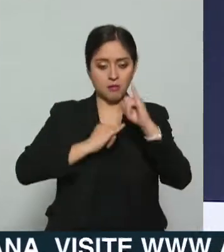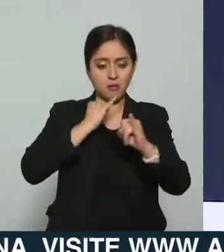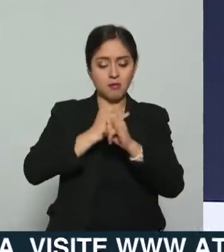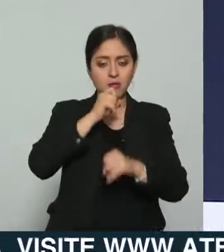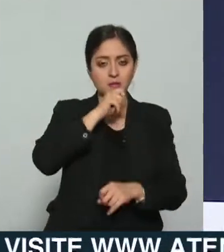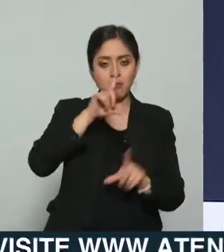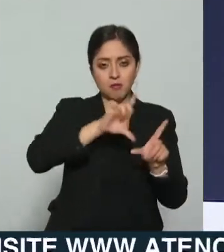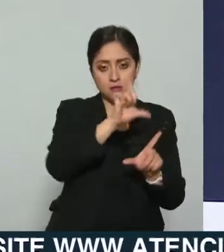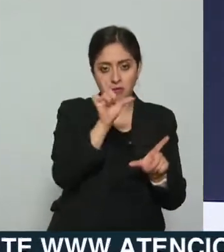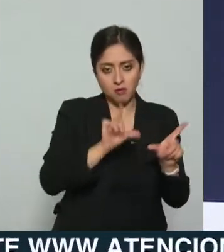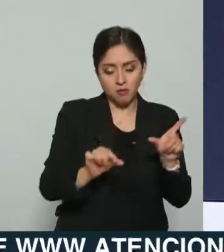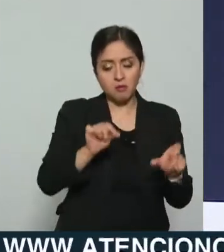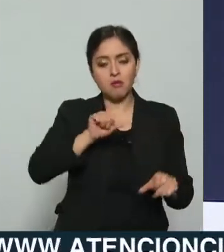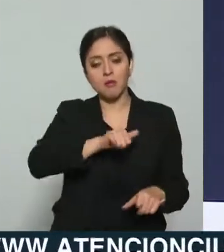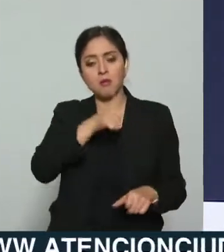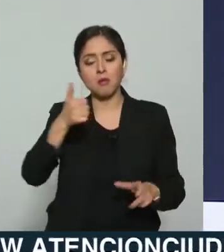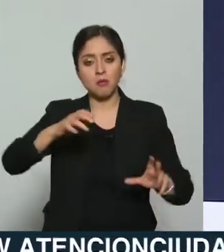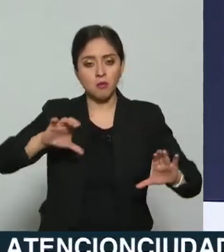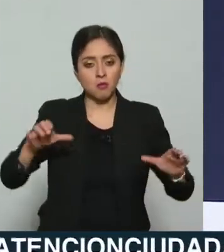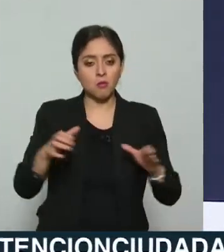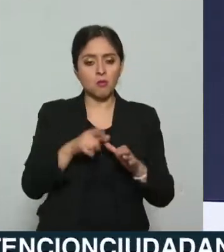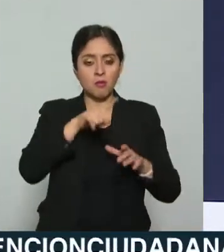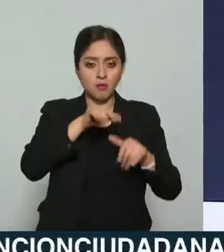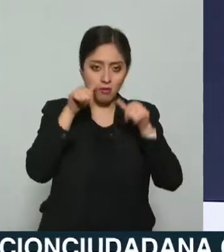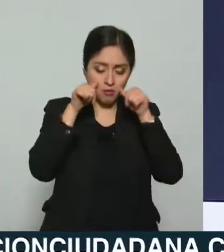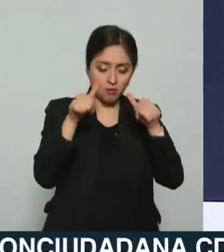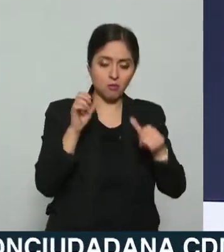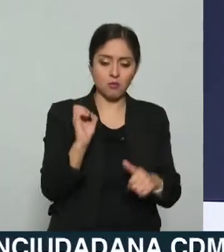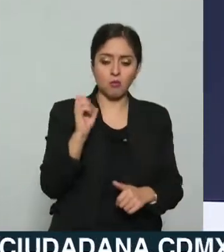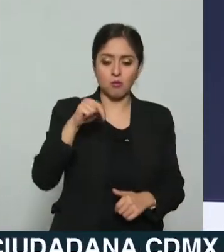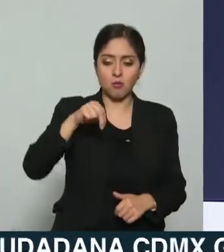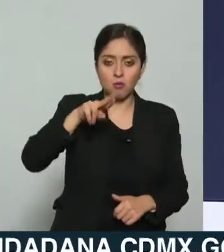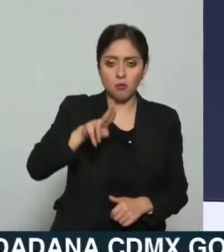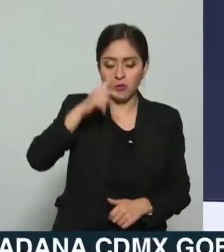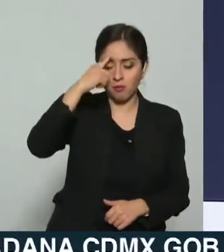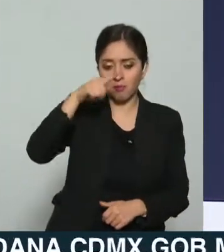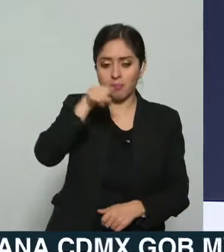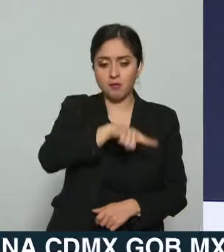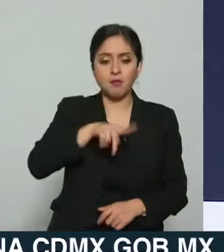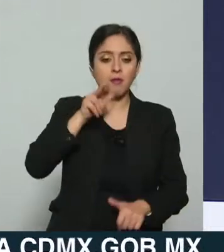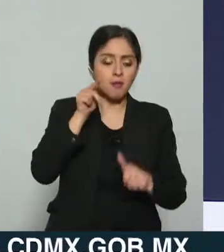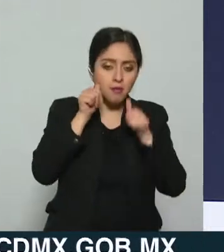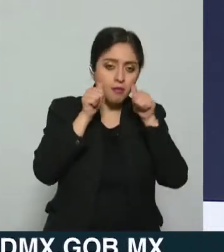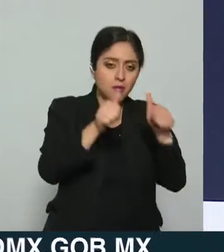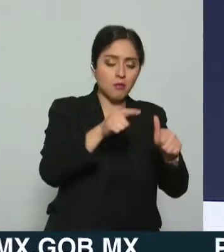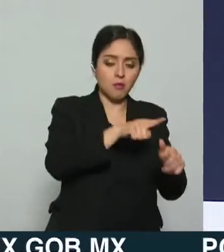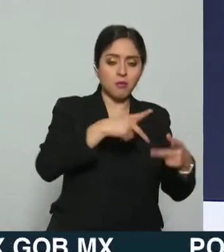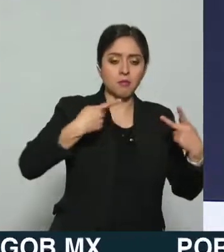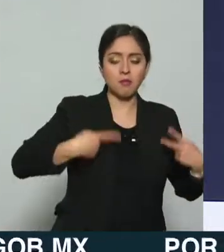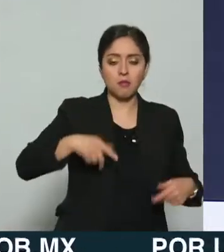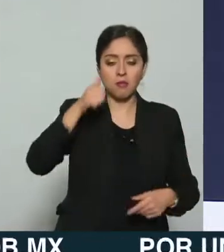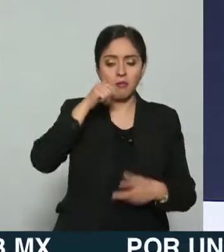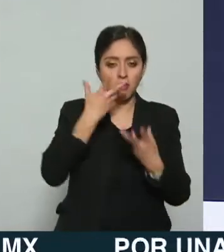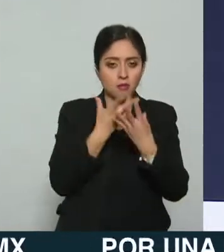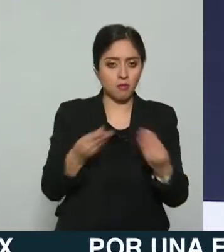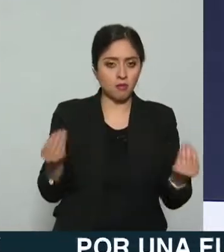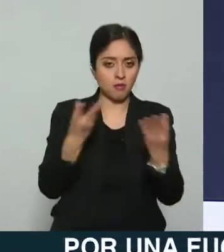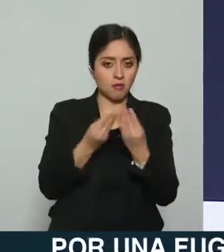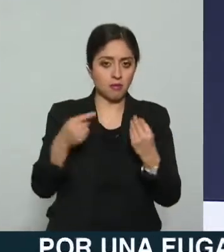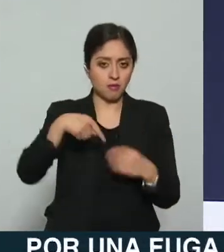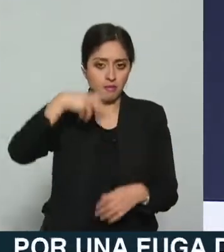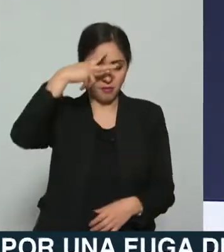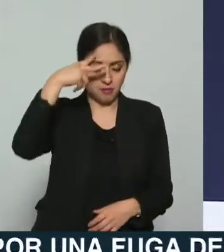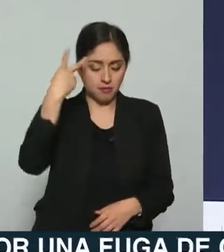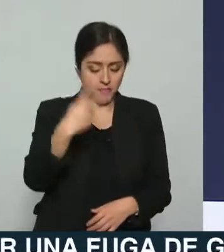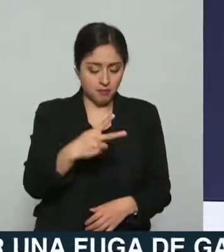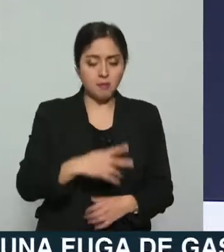como la intervención de la Organización de las Naciones Unidas para resolver los casos de personas desaparecidas en México. El día de ayer